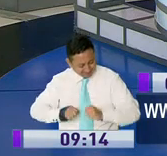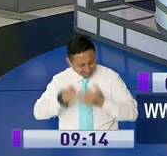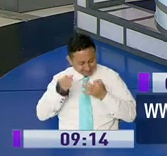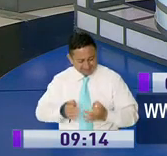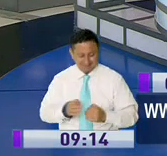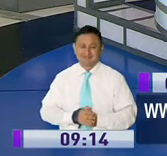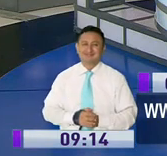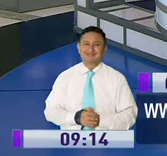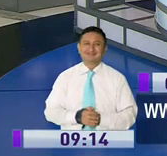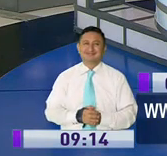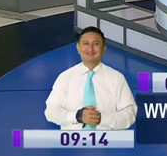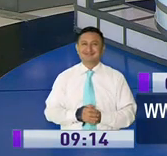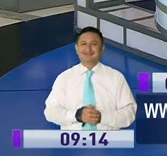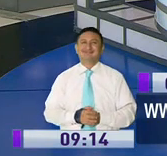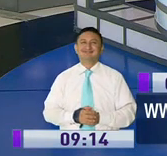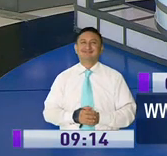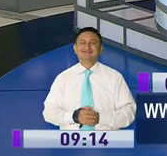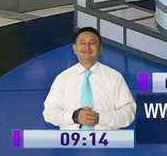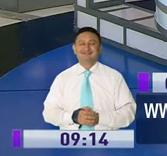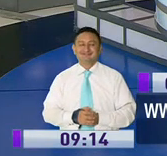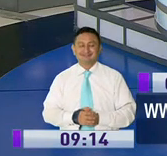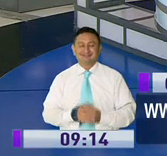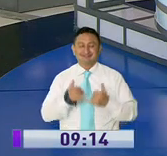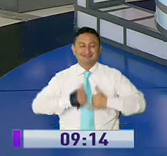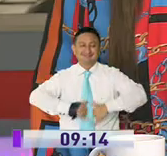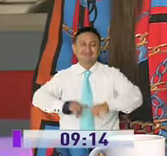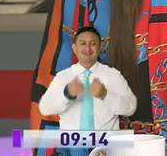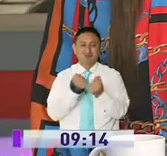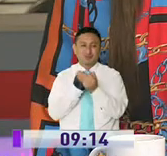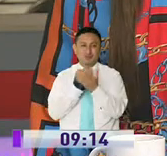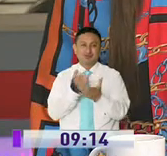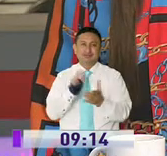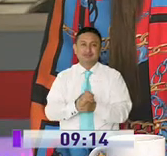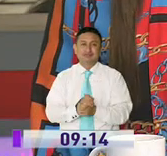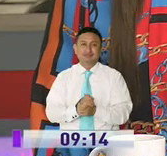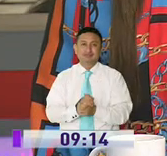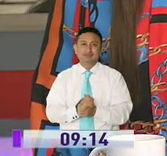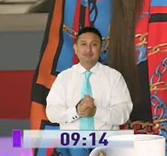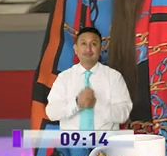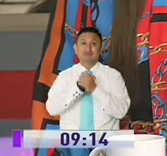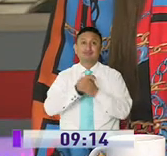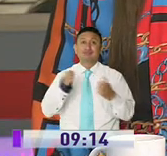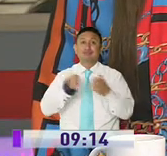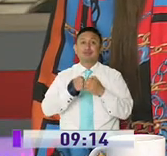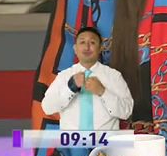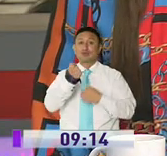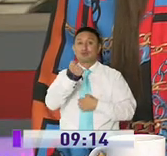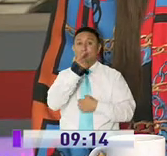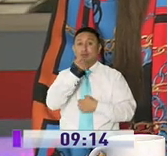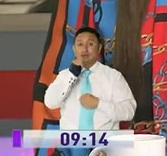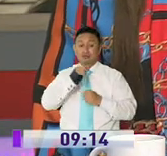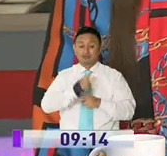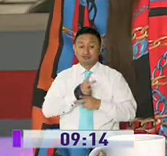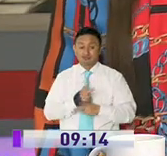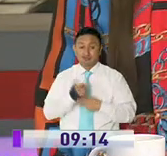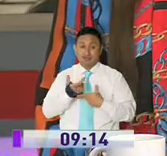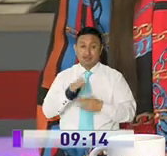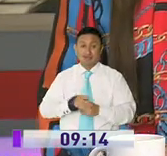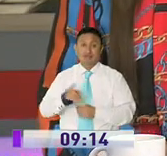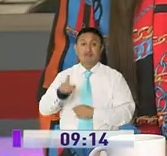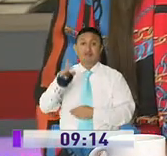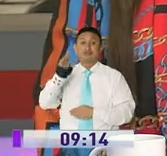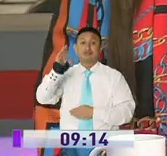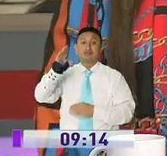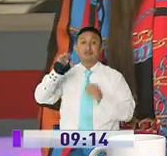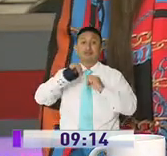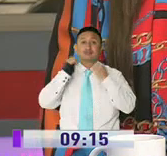fielmente. Bueno, vamos a continuar y les informamos que insumos médicos y equipos de protección fueron entregados a Ecuador por